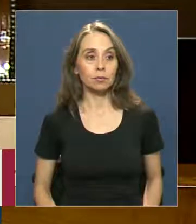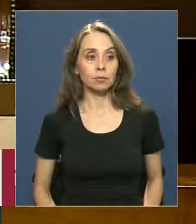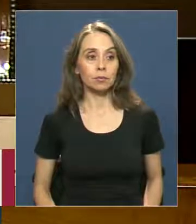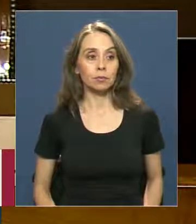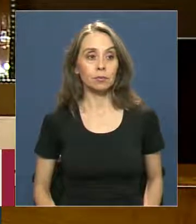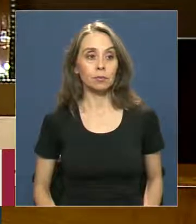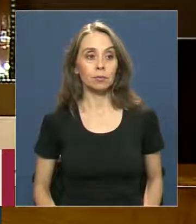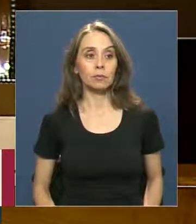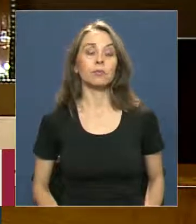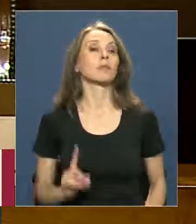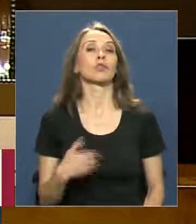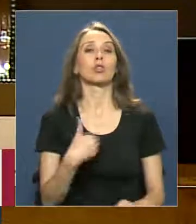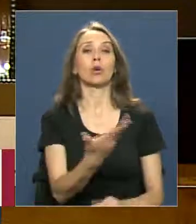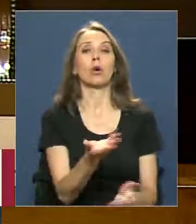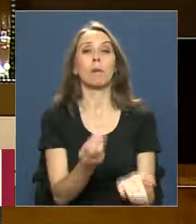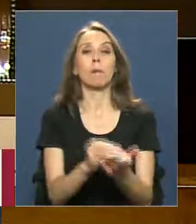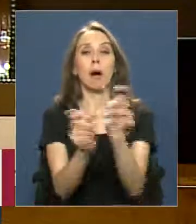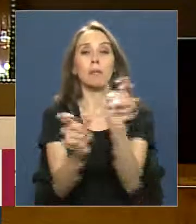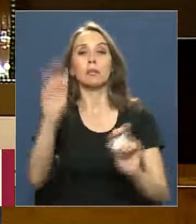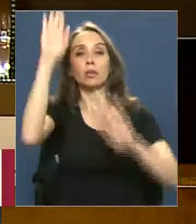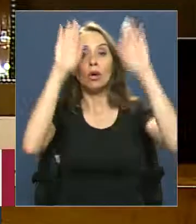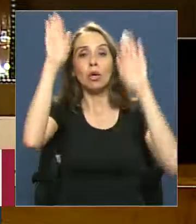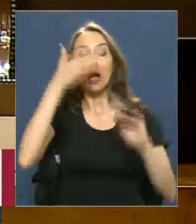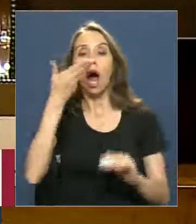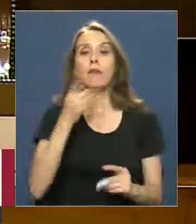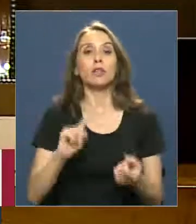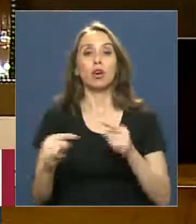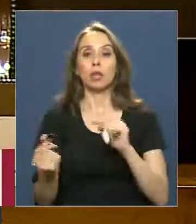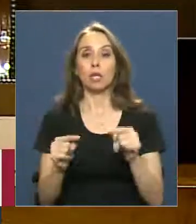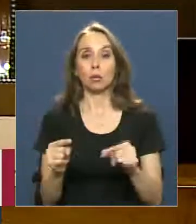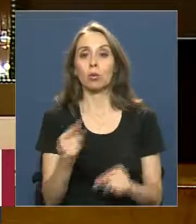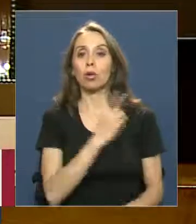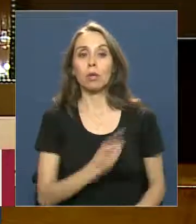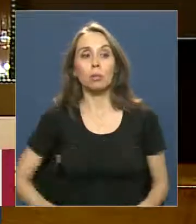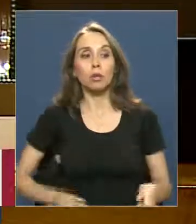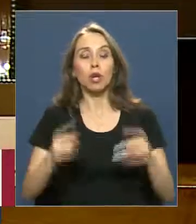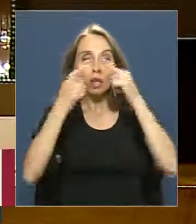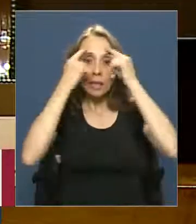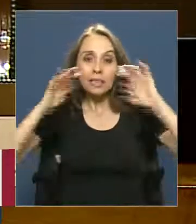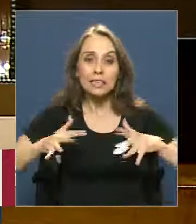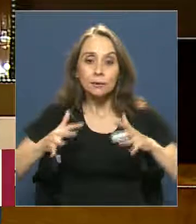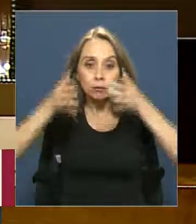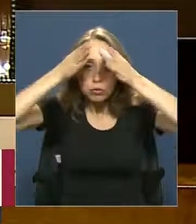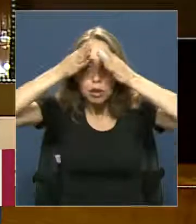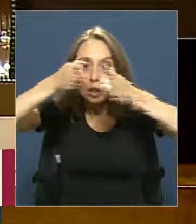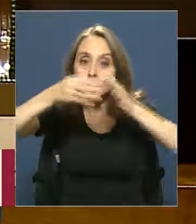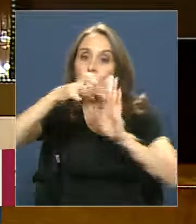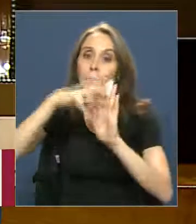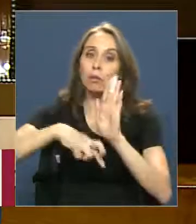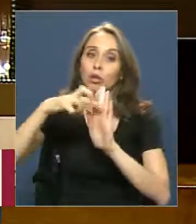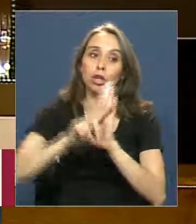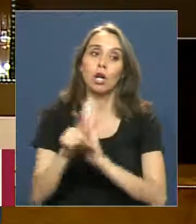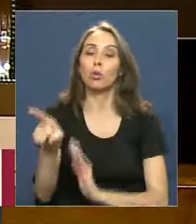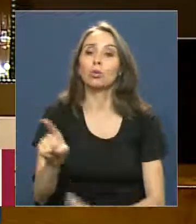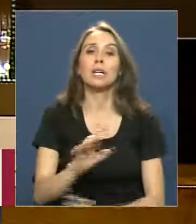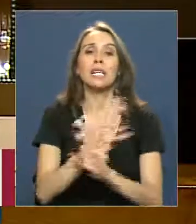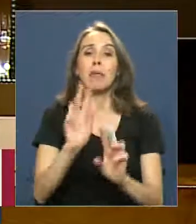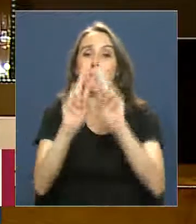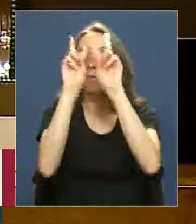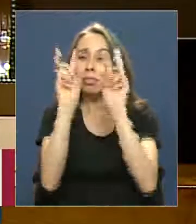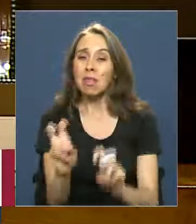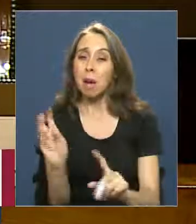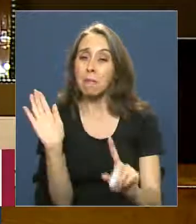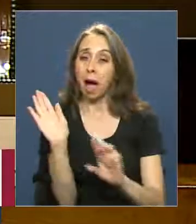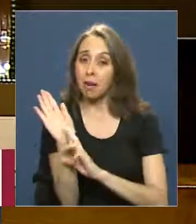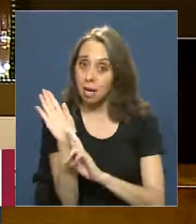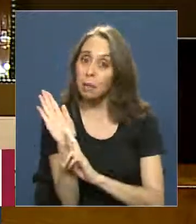No vamos a otorgar más palabras ni a hacer una discusión, diputado. Tenemos que concentrar los esfuerzos en los proyectos y en ese sentido, si es estrictamente respecto al reglamento,